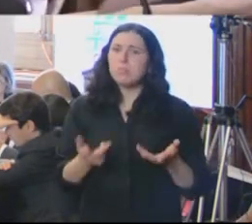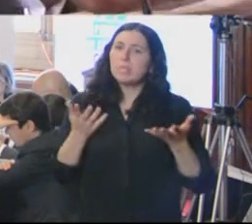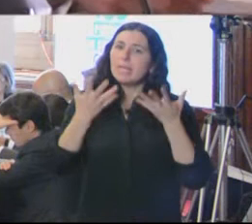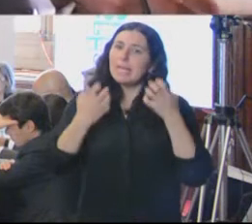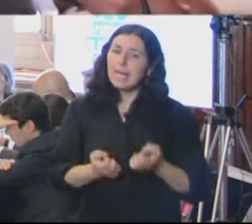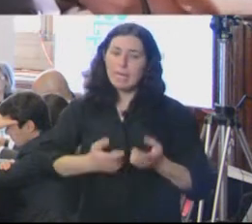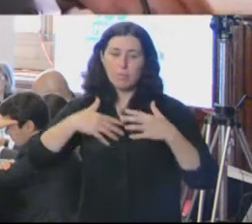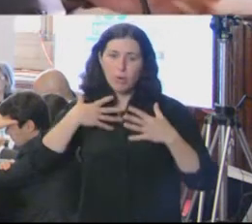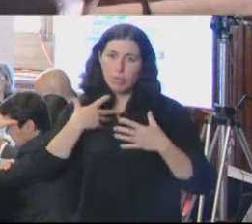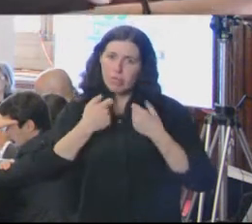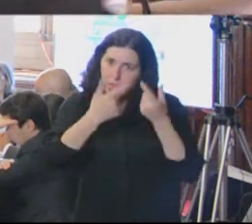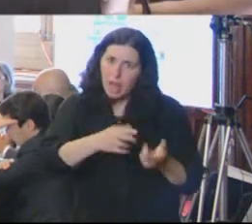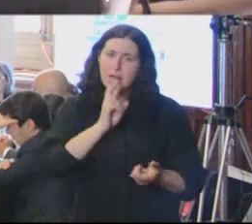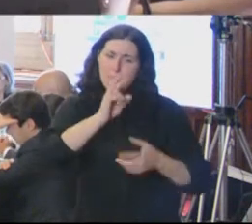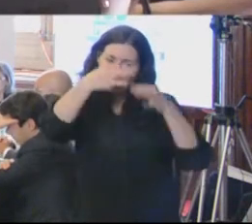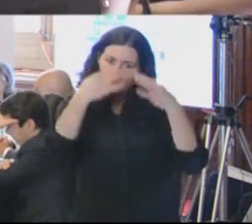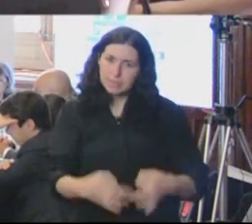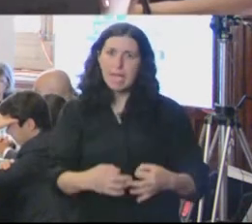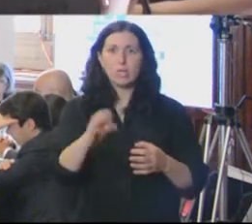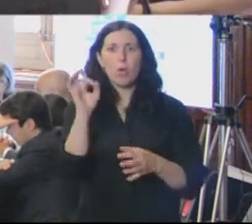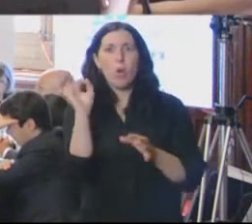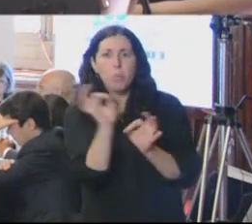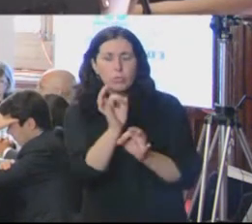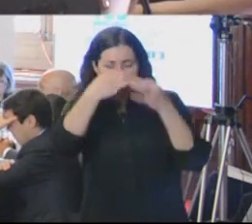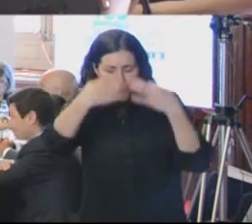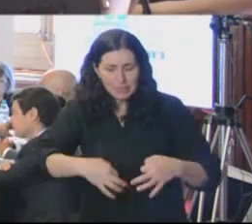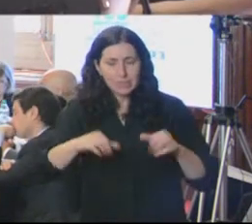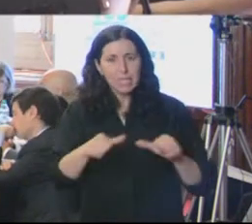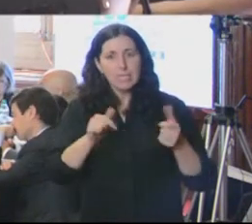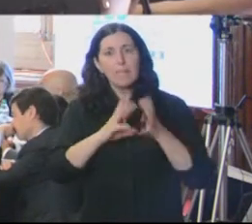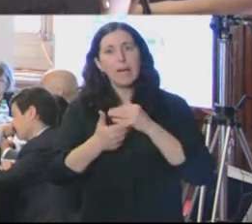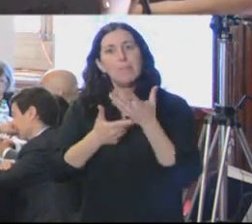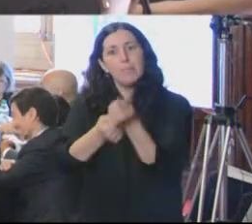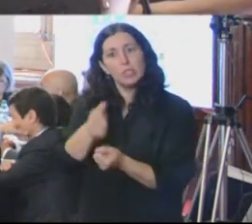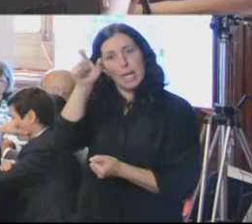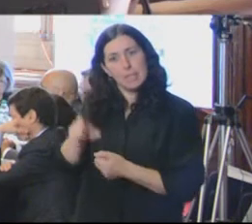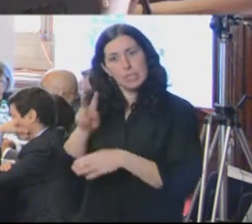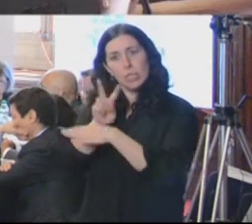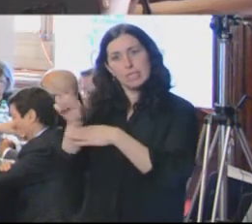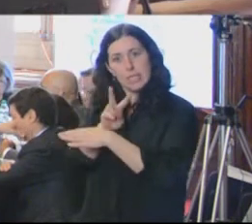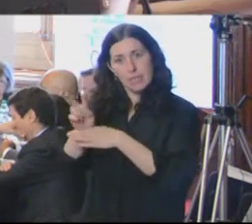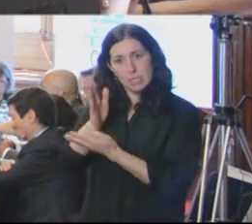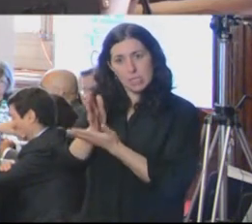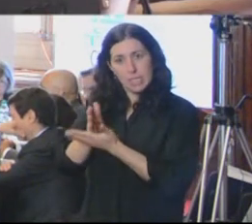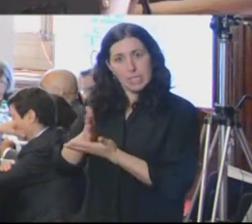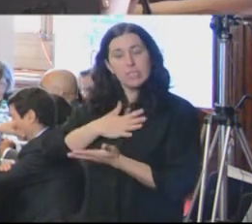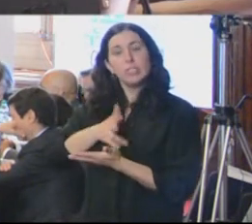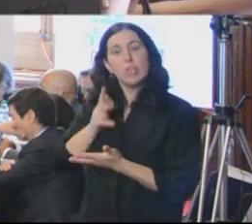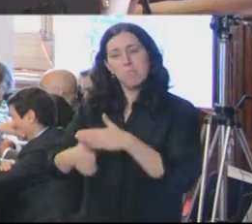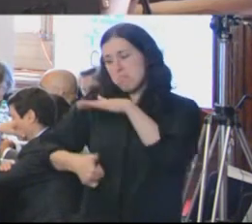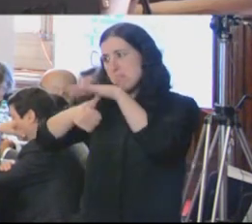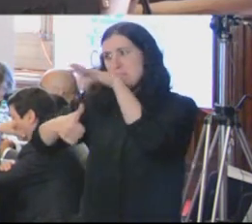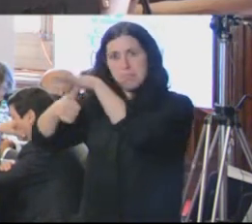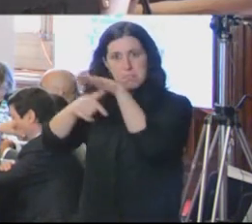efectiva, articulada y oportuna del Estado a todo el grupo de defensores y defensoras de derechos humanos, líderes y lideresas sociales y